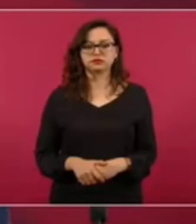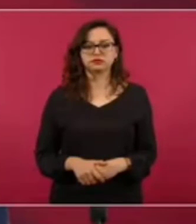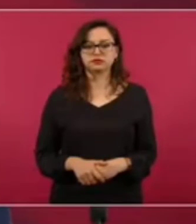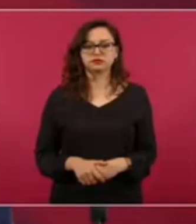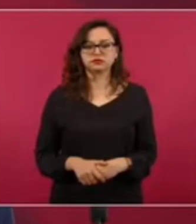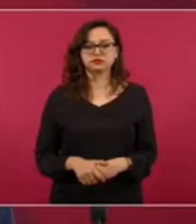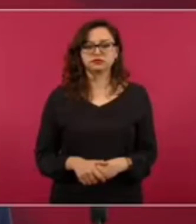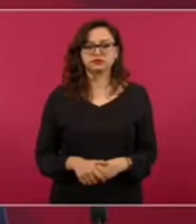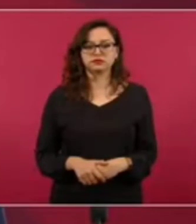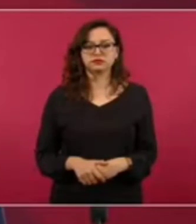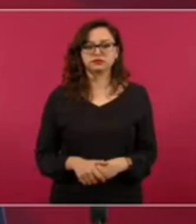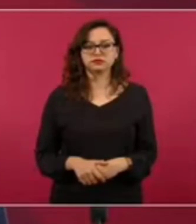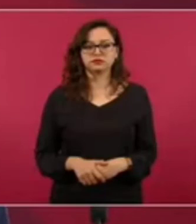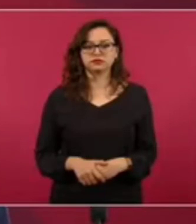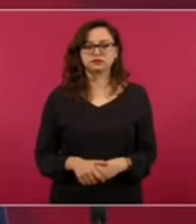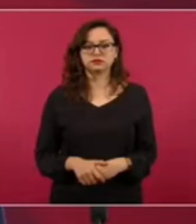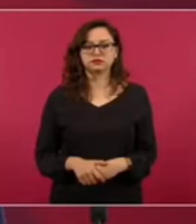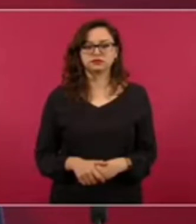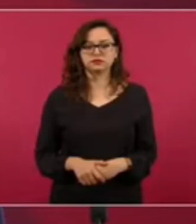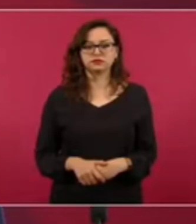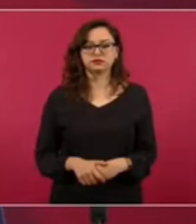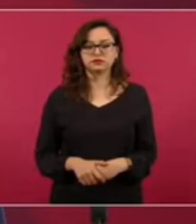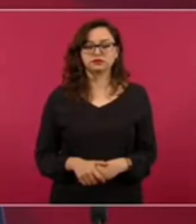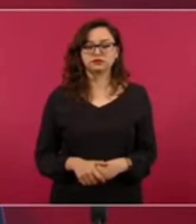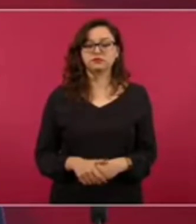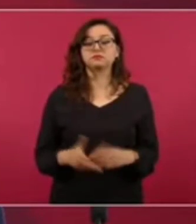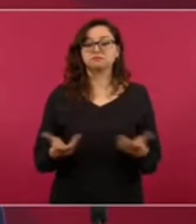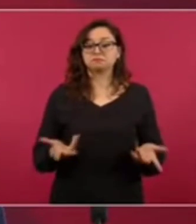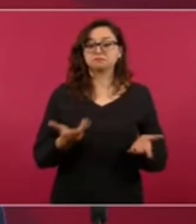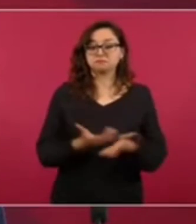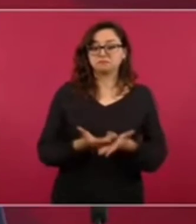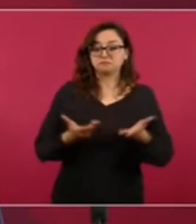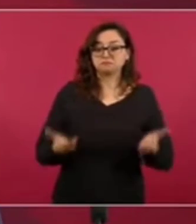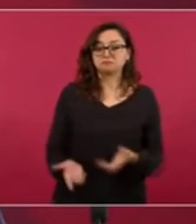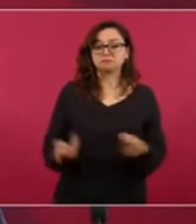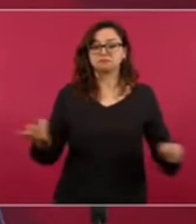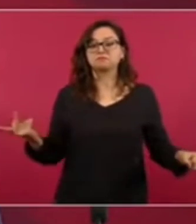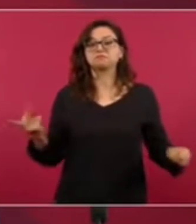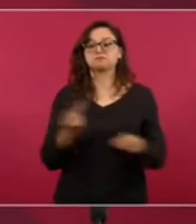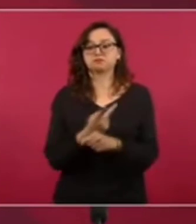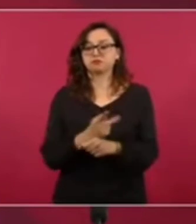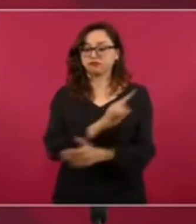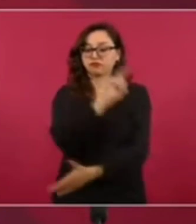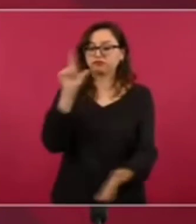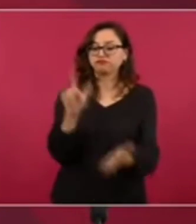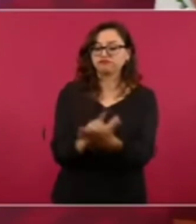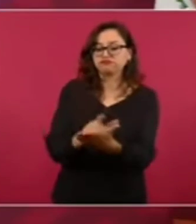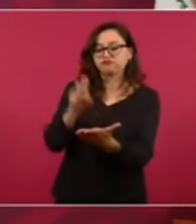para que la corrupción sea delito grave,